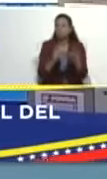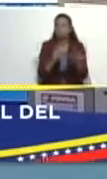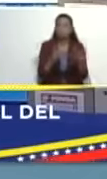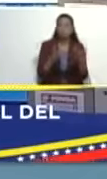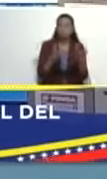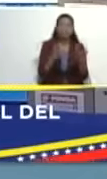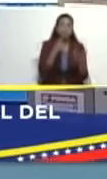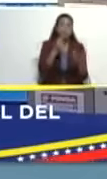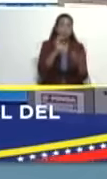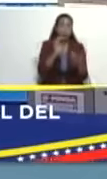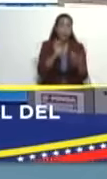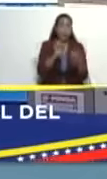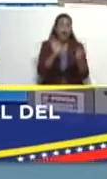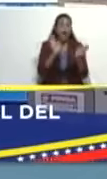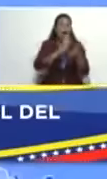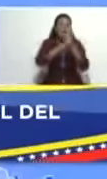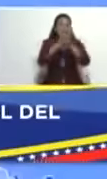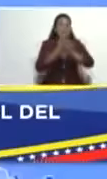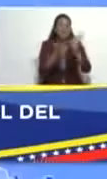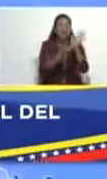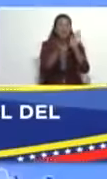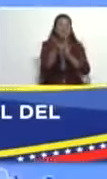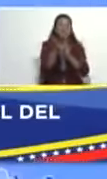Les puedo decir,